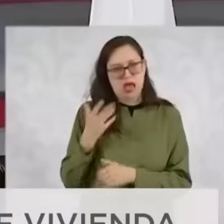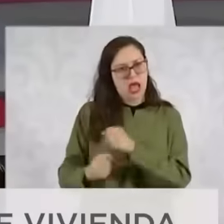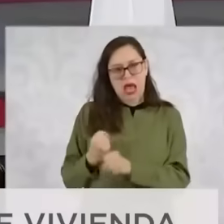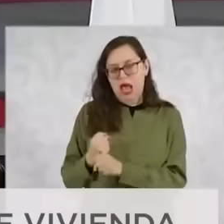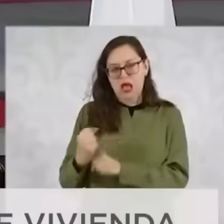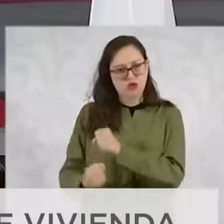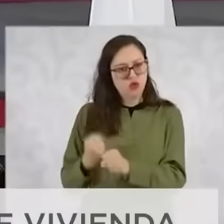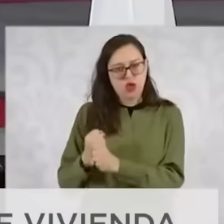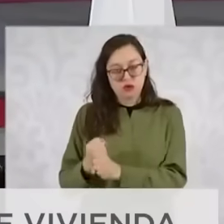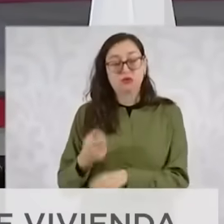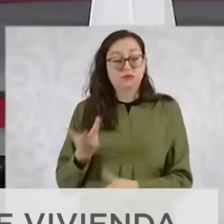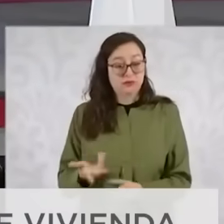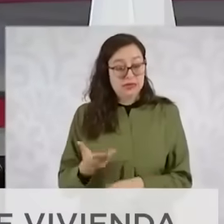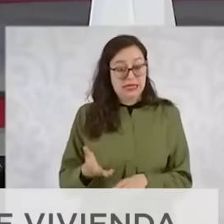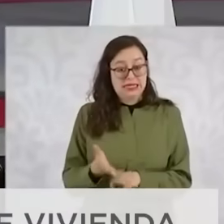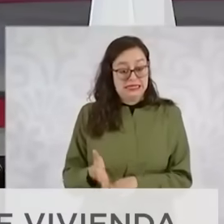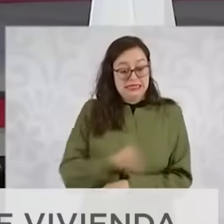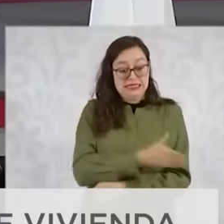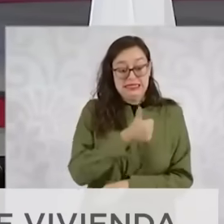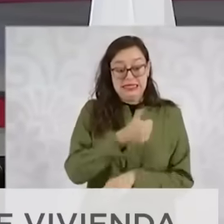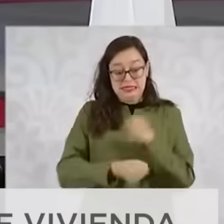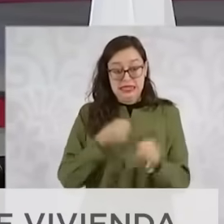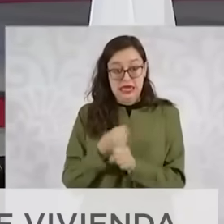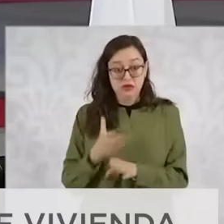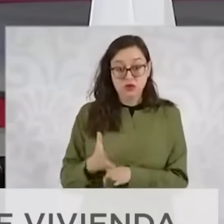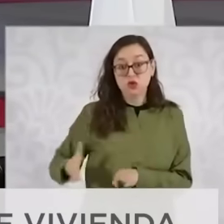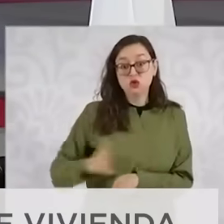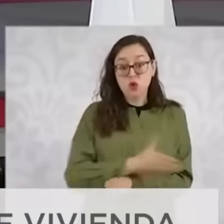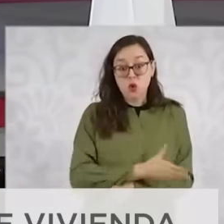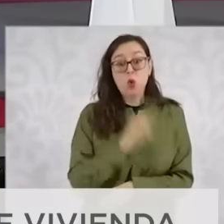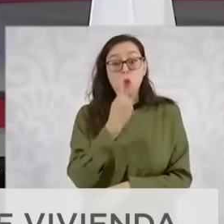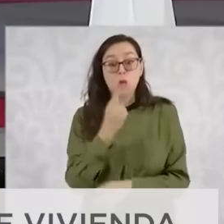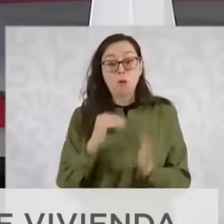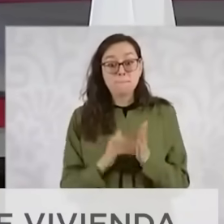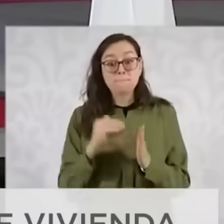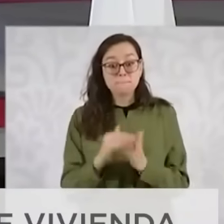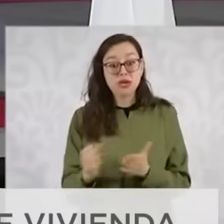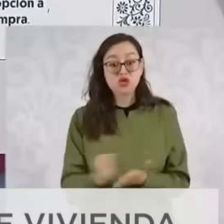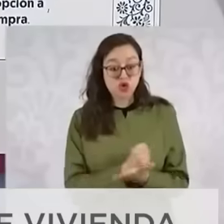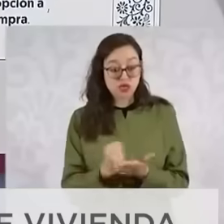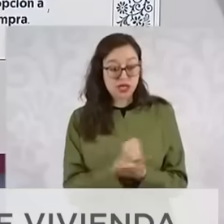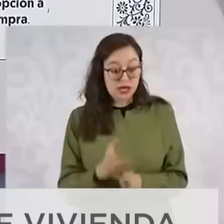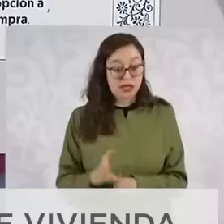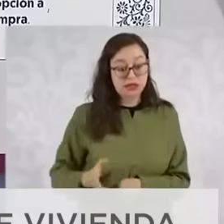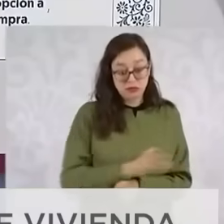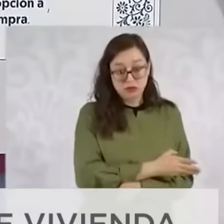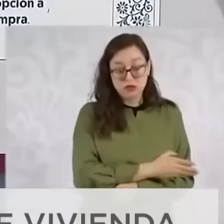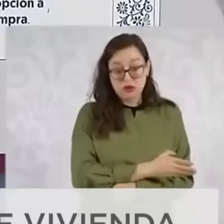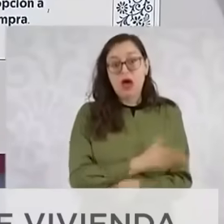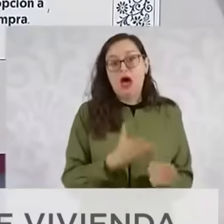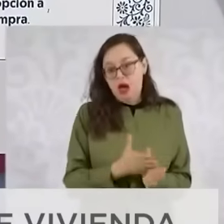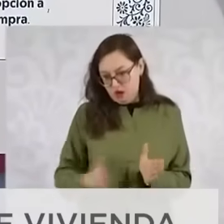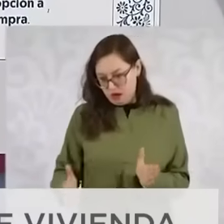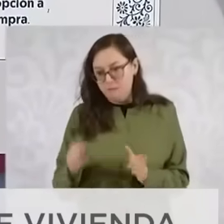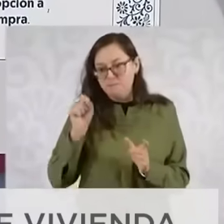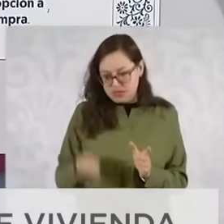el director del infonavid porque ayer él fue quien anunció esta creación de una construct hora del gobierno para producir la